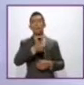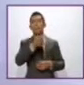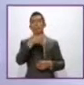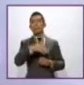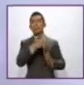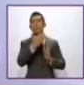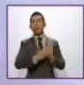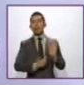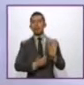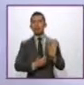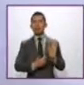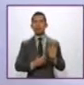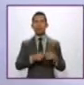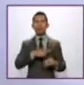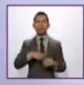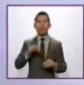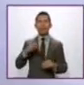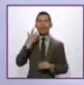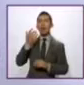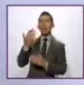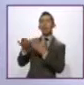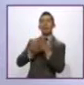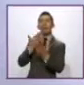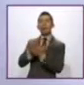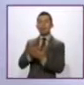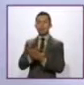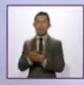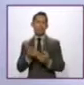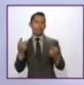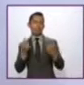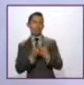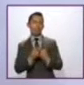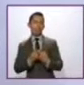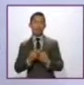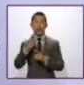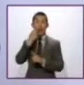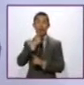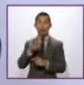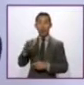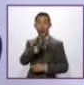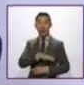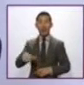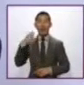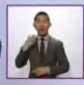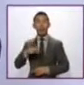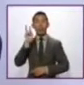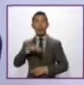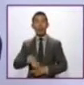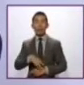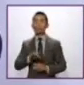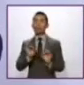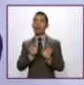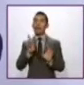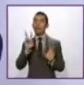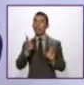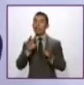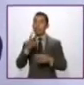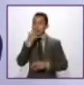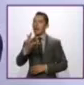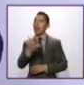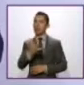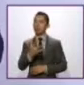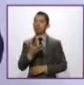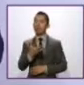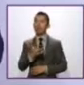hagamos propuestas populistas. El tema del agua en Querétaro es un tema sumamente sensible y lo que se tiene que buscar